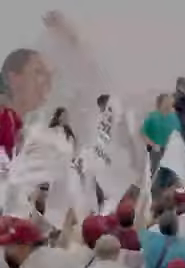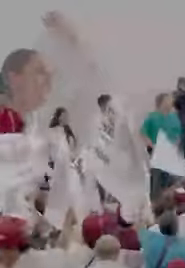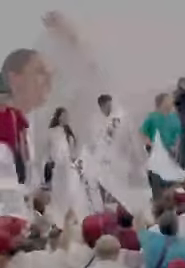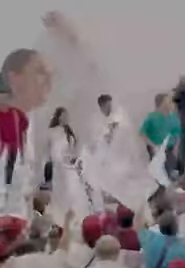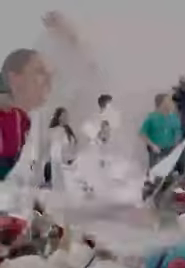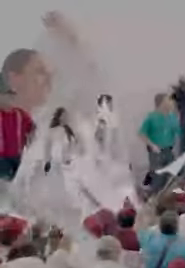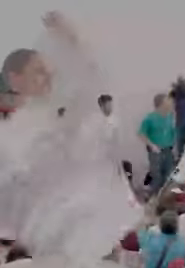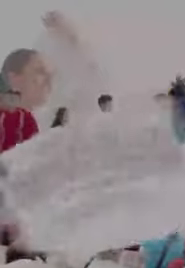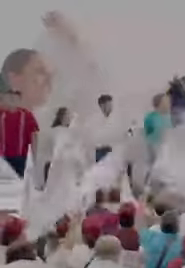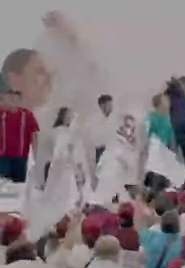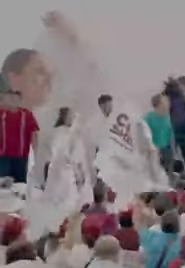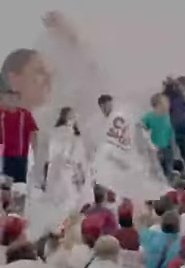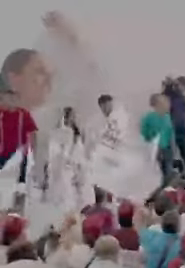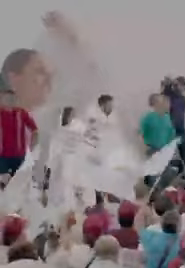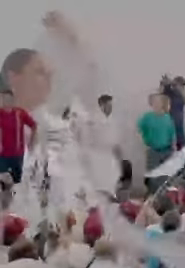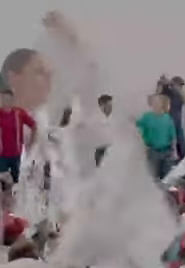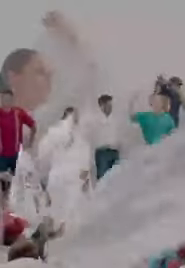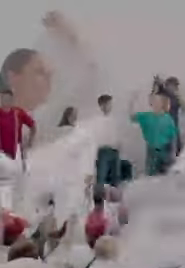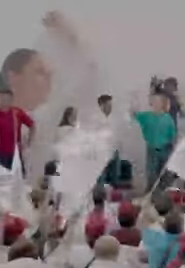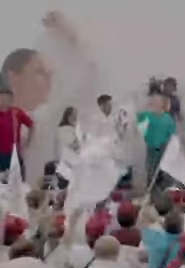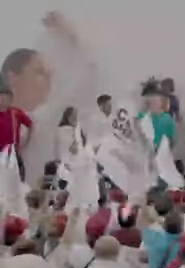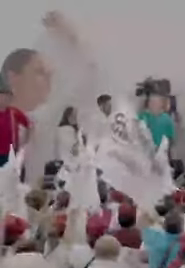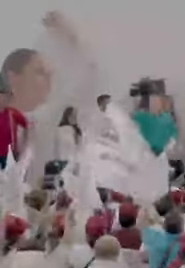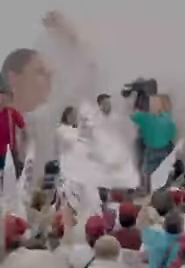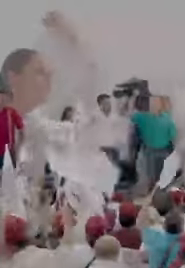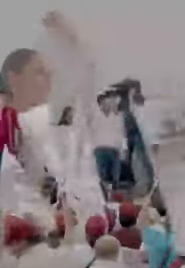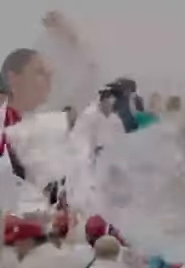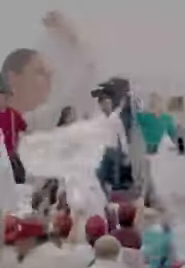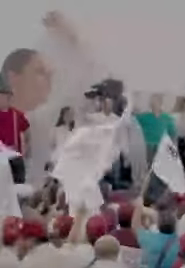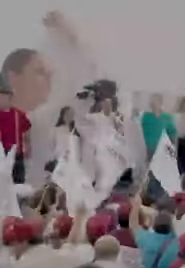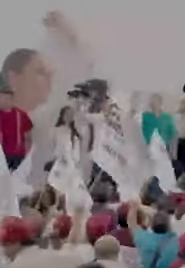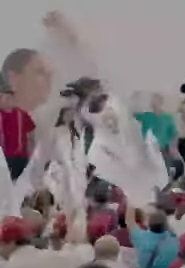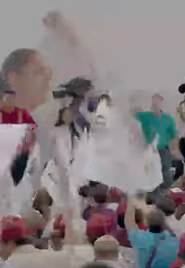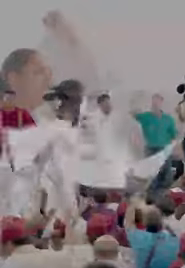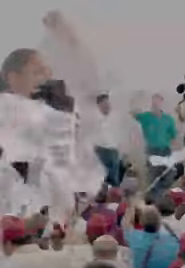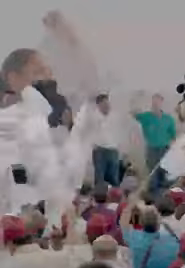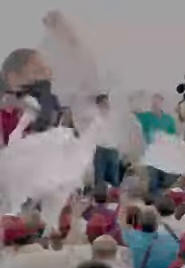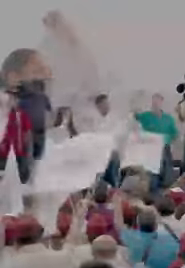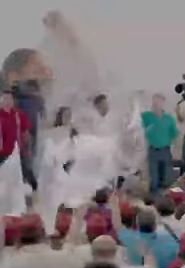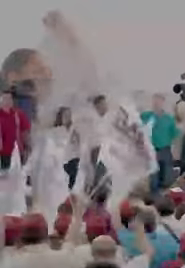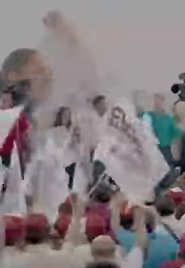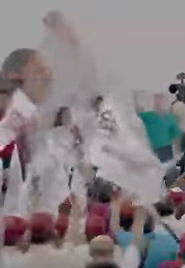doctora Claudia Sheinbaum Pardo.